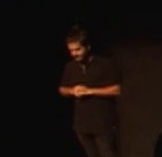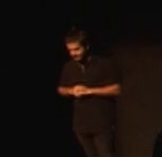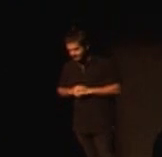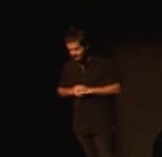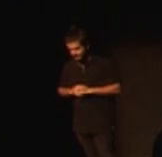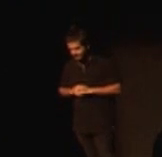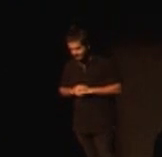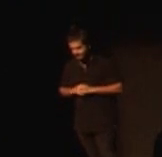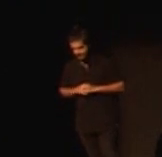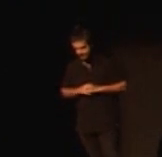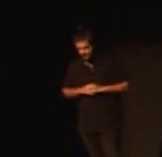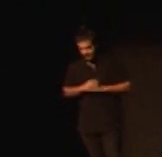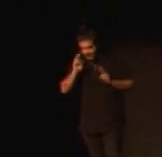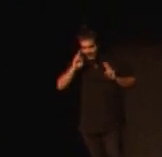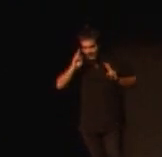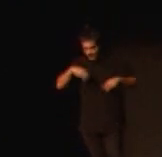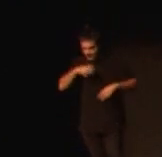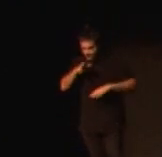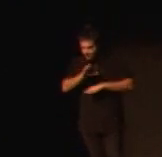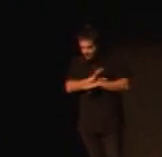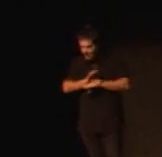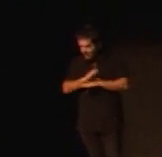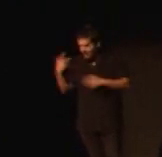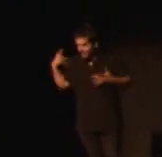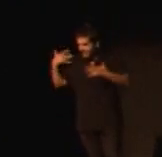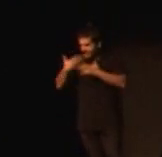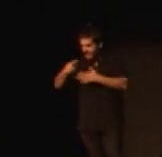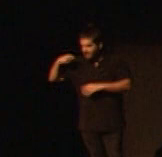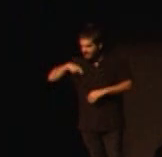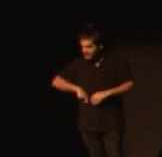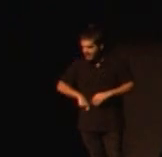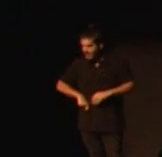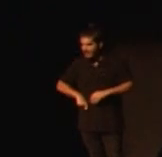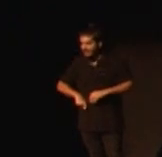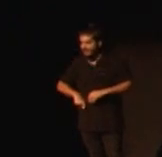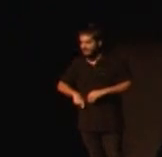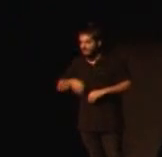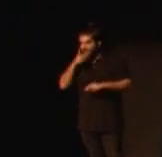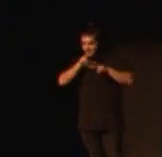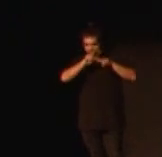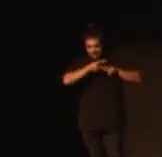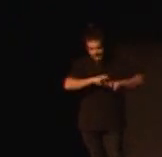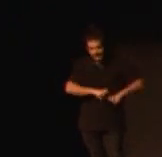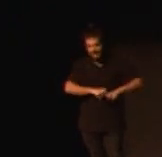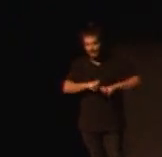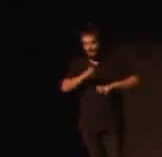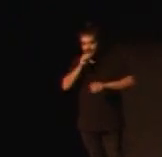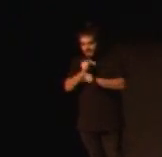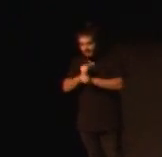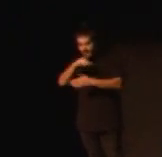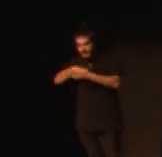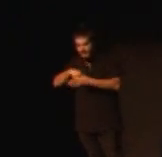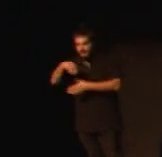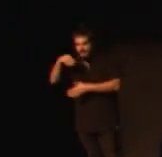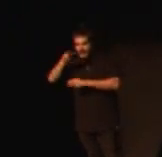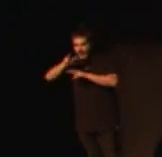Tener un reconocimiento a tu carrera profesional, en mi caso como investigador, como museólogo, como arqueólogo,